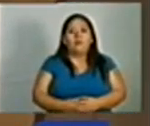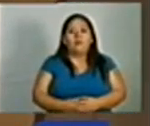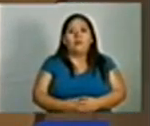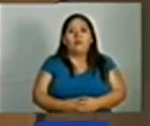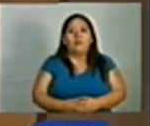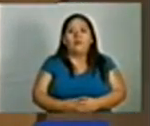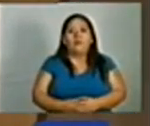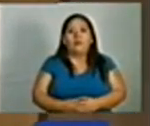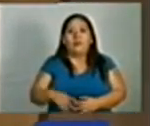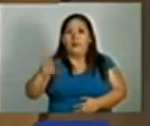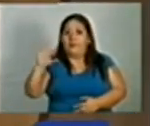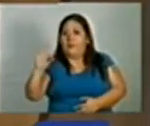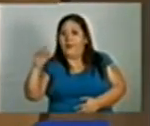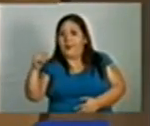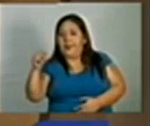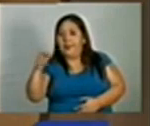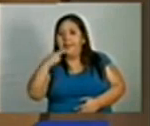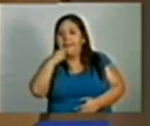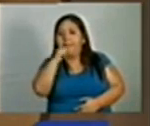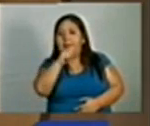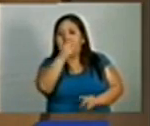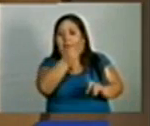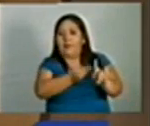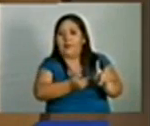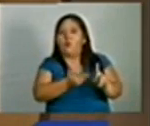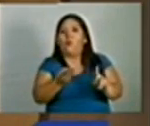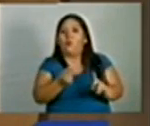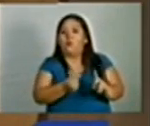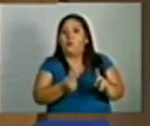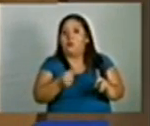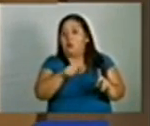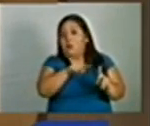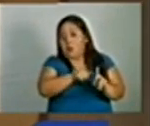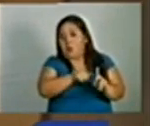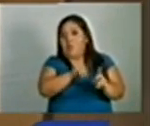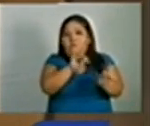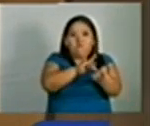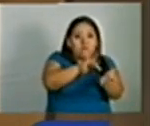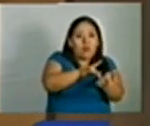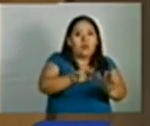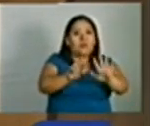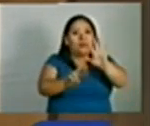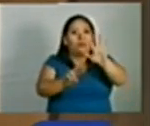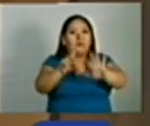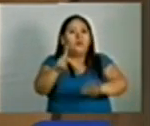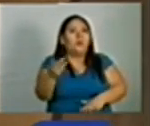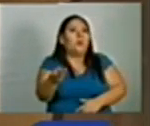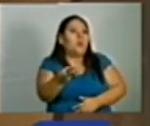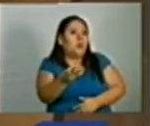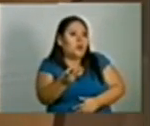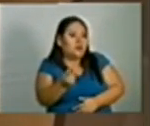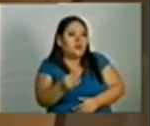A quien la fiscalía le está incriminando 76 estafas con un monto de